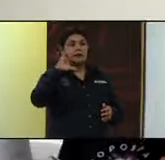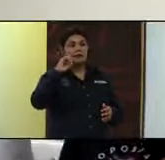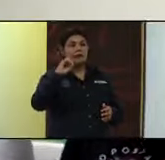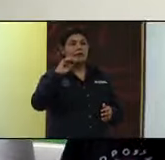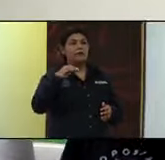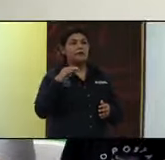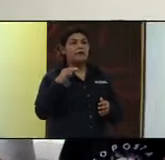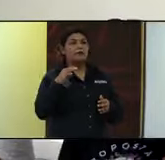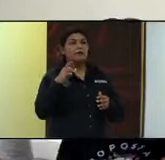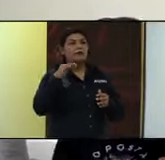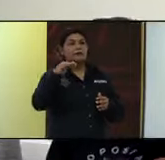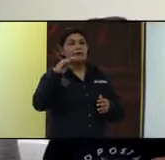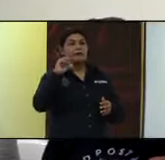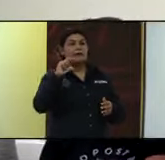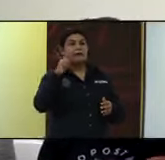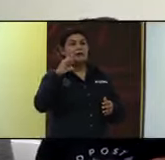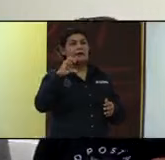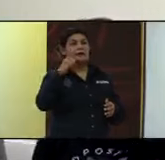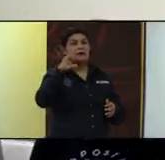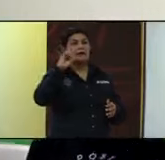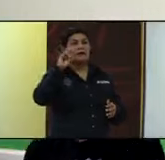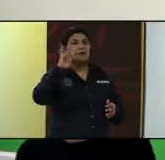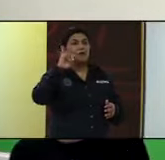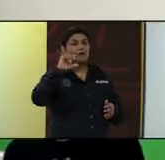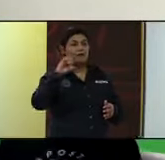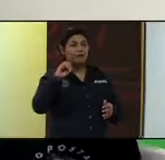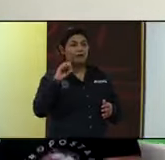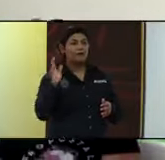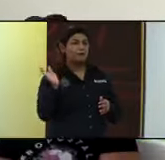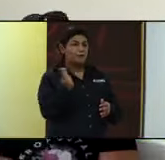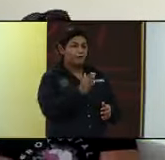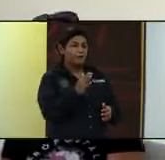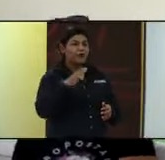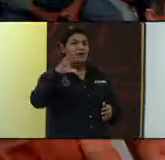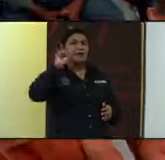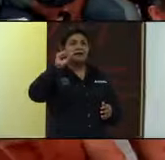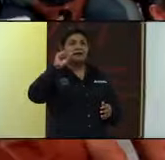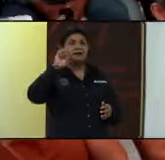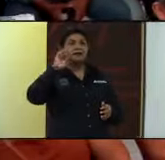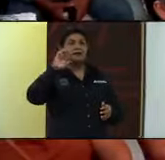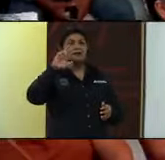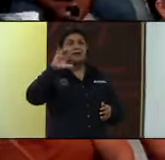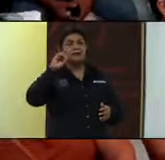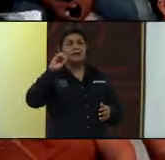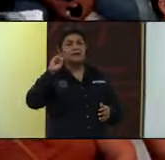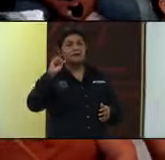que es el donde conocido como Miradores. Al ejido Esteros, al